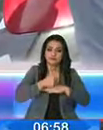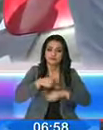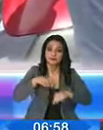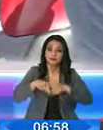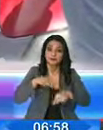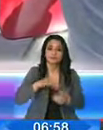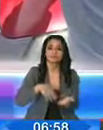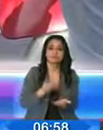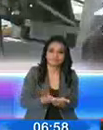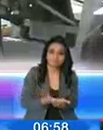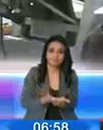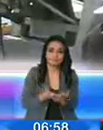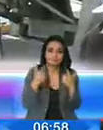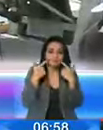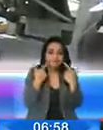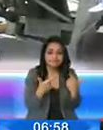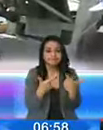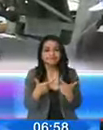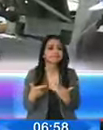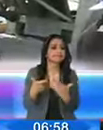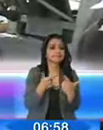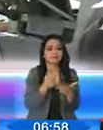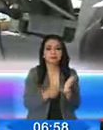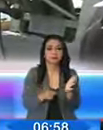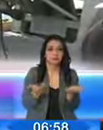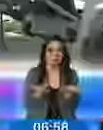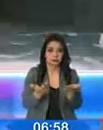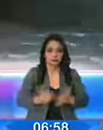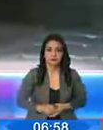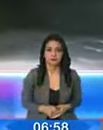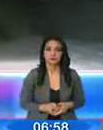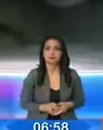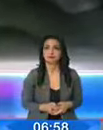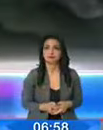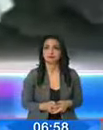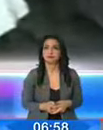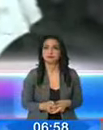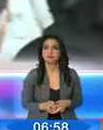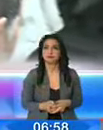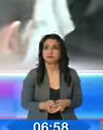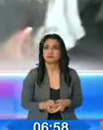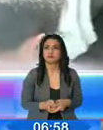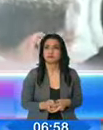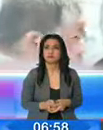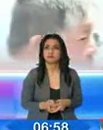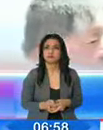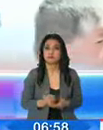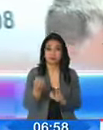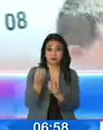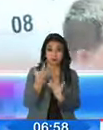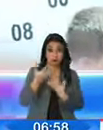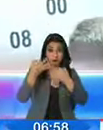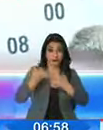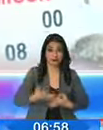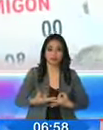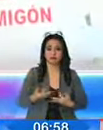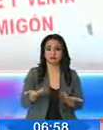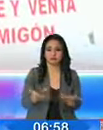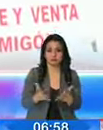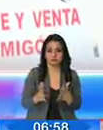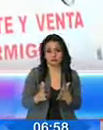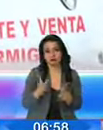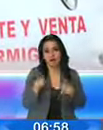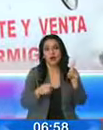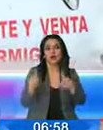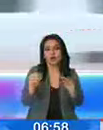de Tránsito para verificar lo ocurrido, pero no pudieron colaborarnos con la versión oficial. Pero según nos